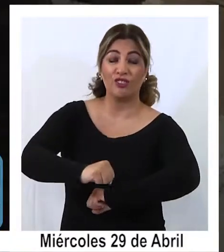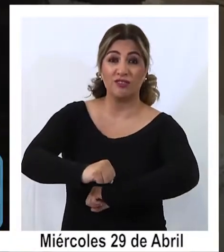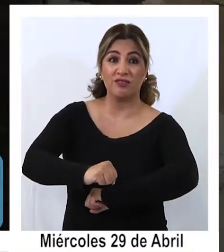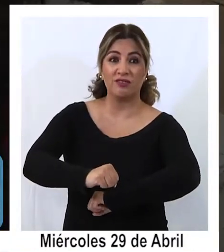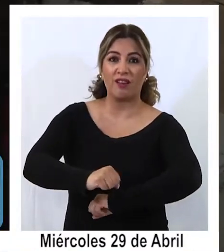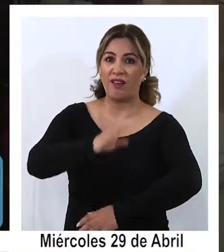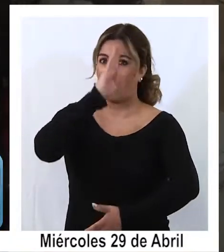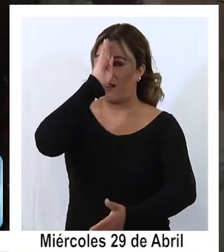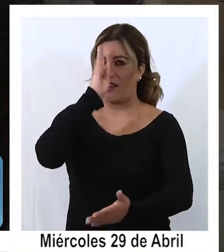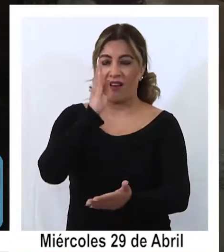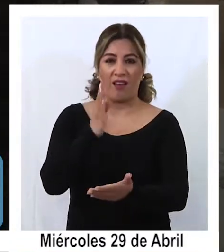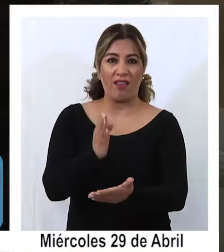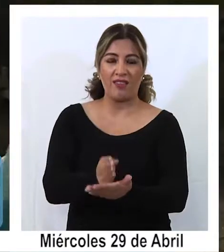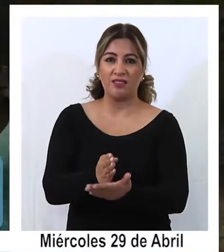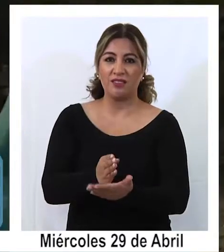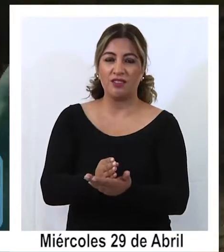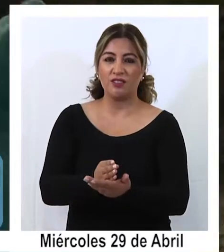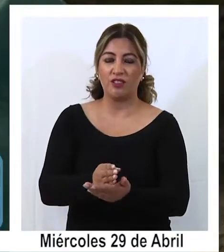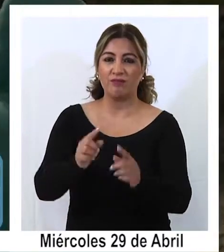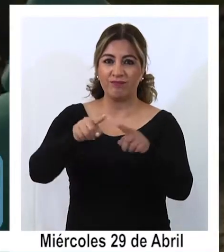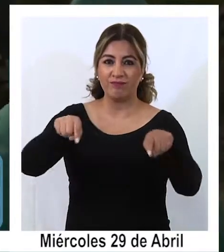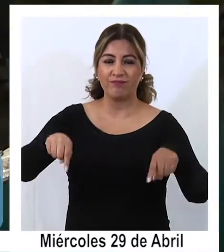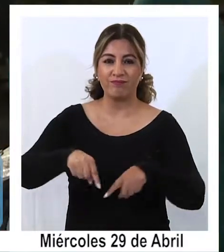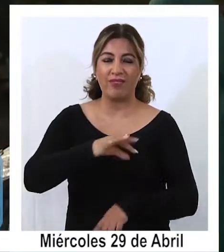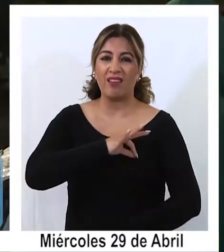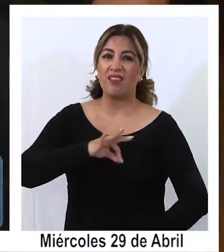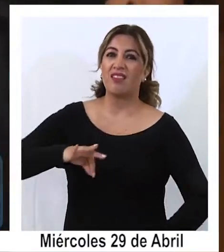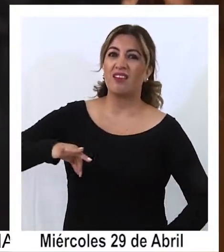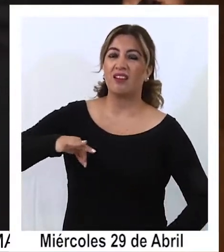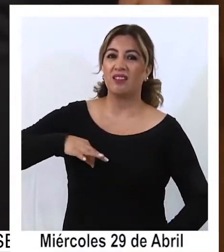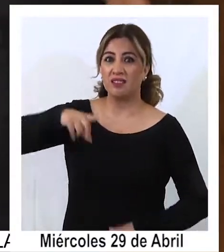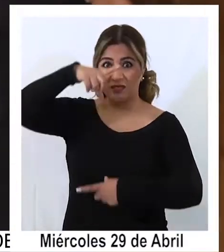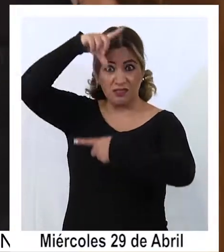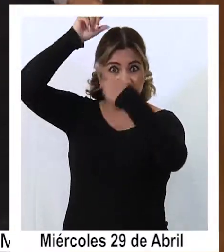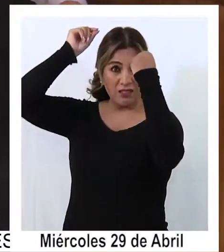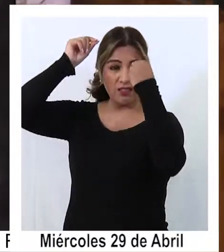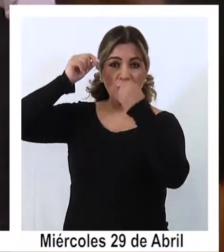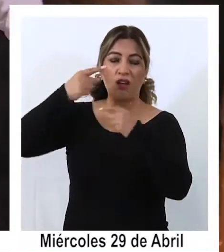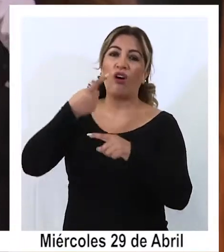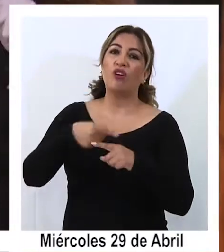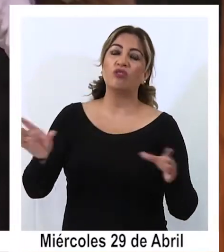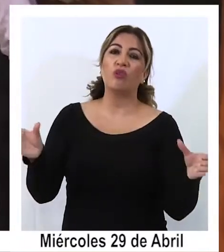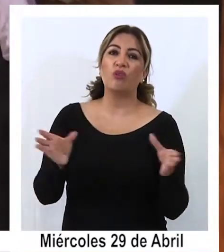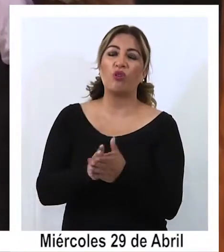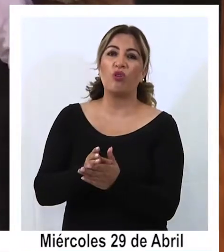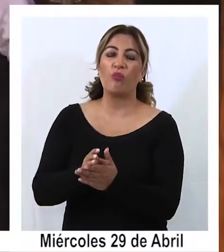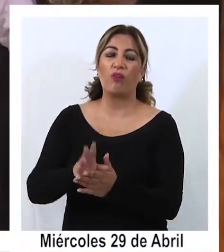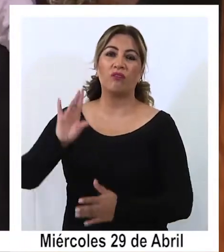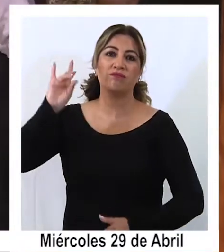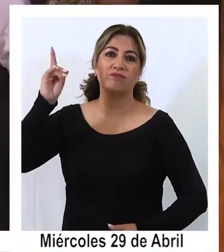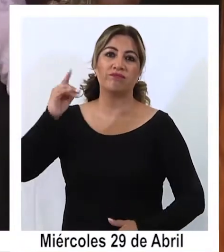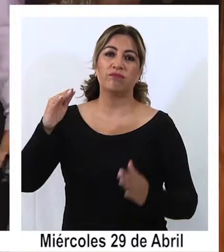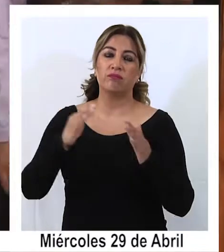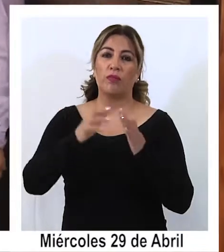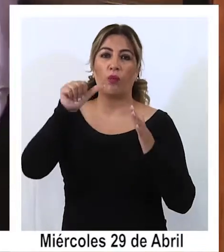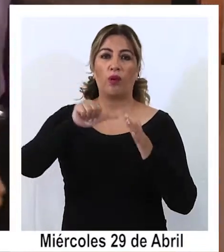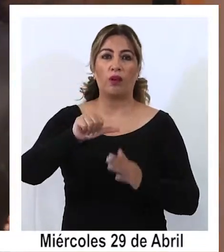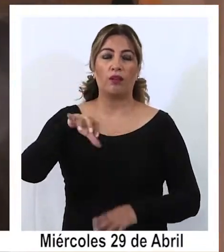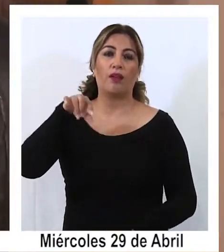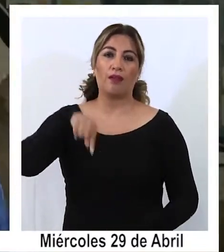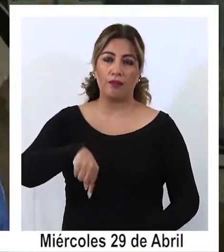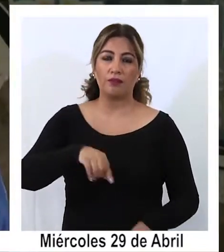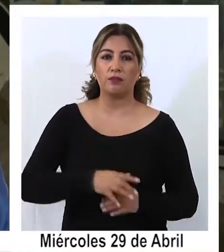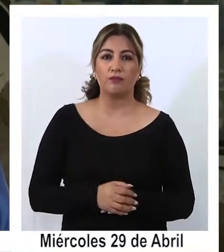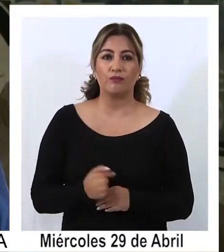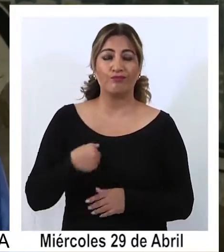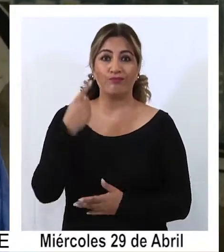la decisión de la cancillería de enviar otro considerable grupo de bolivianos a cuarentenar a Iquique. Me